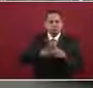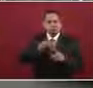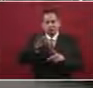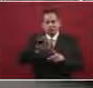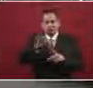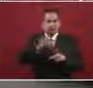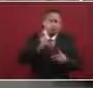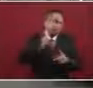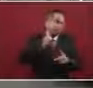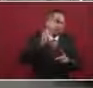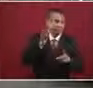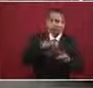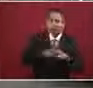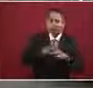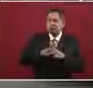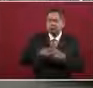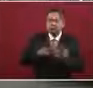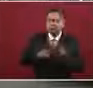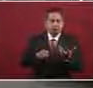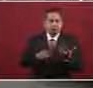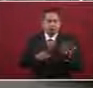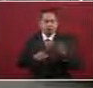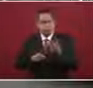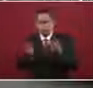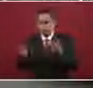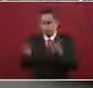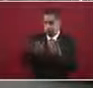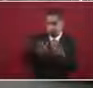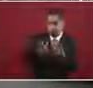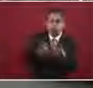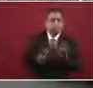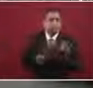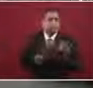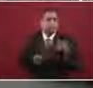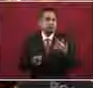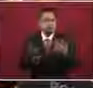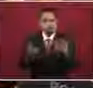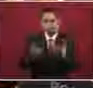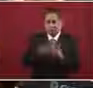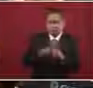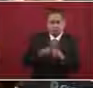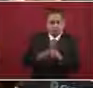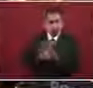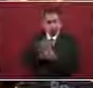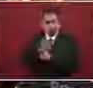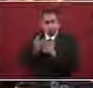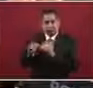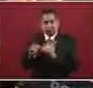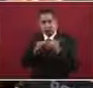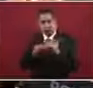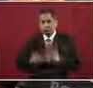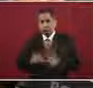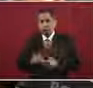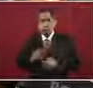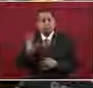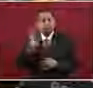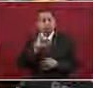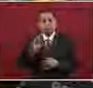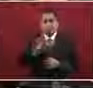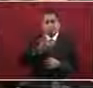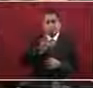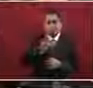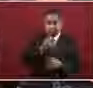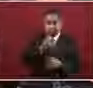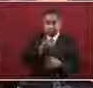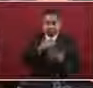no fue el parte del proceso que abrió a esa nueva democracia. Es decir, antes podía ganar por un voto el PRI y